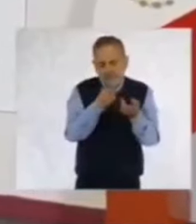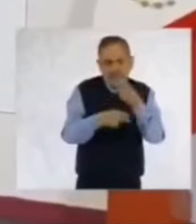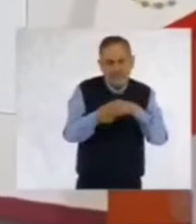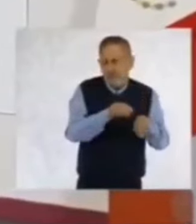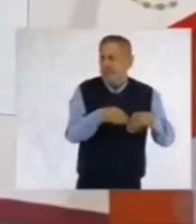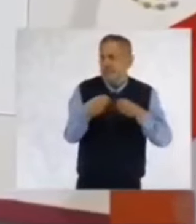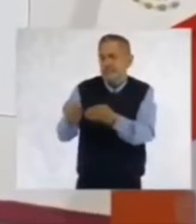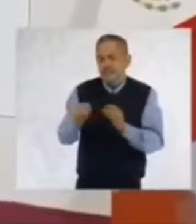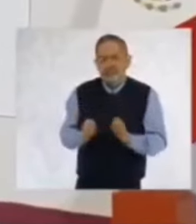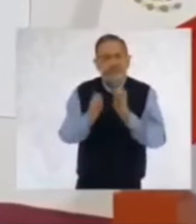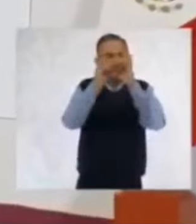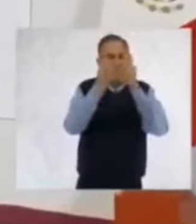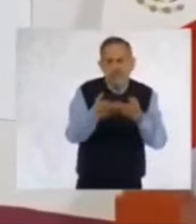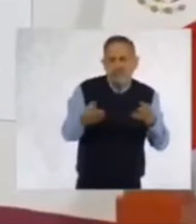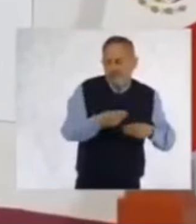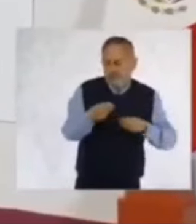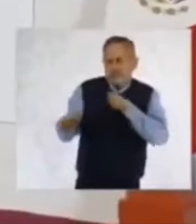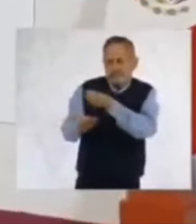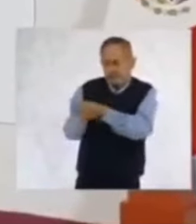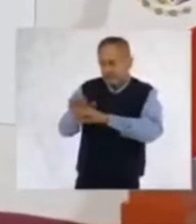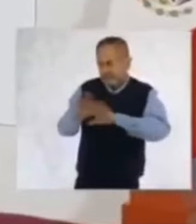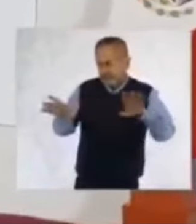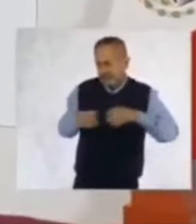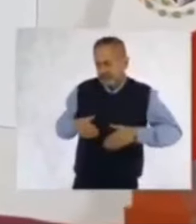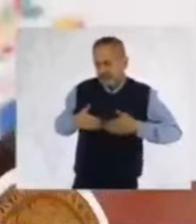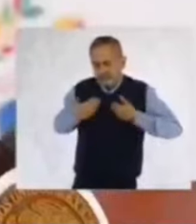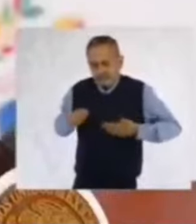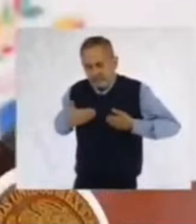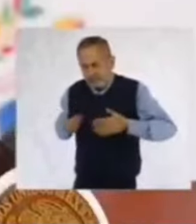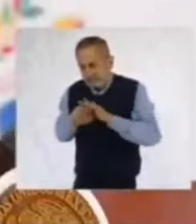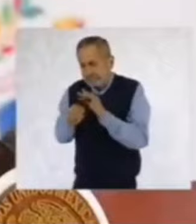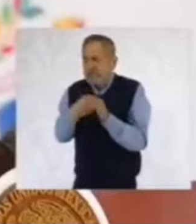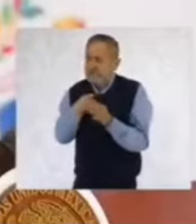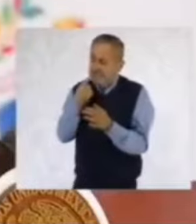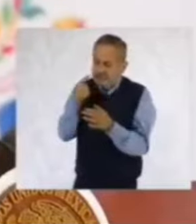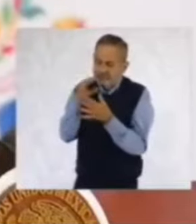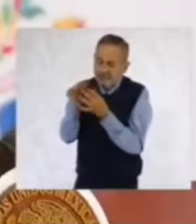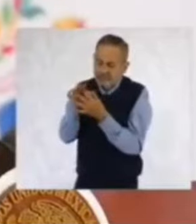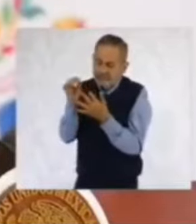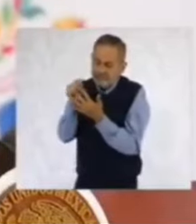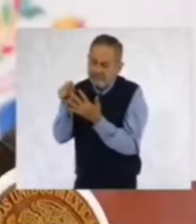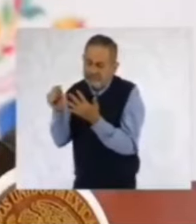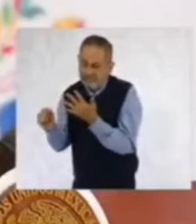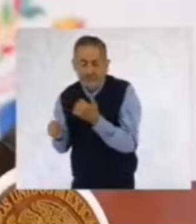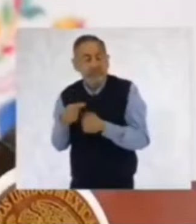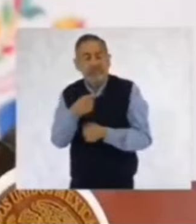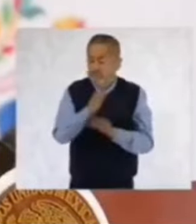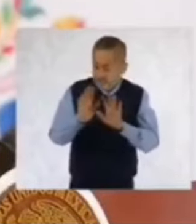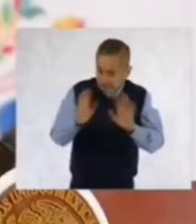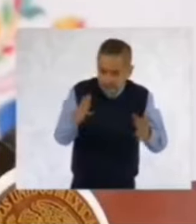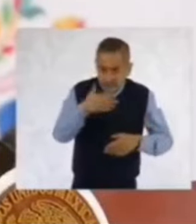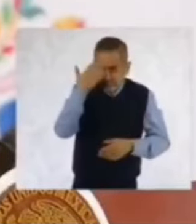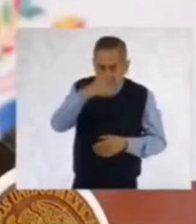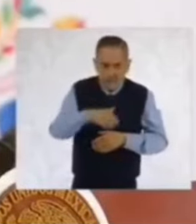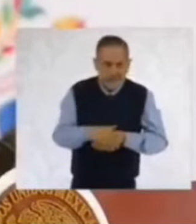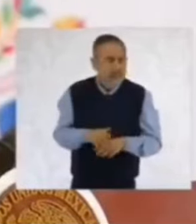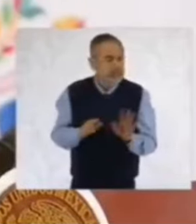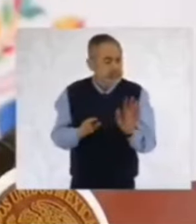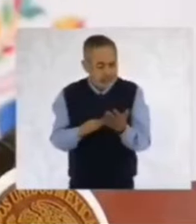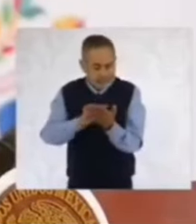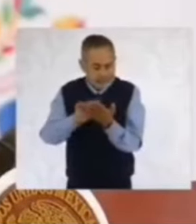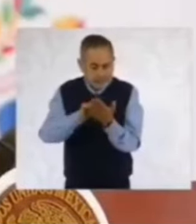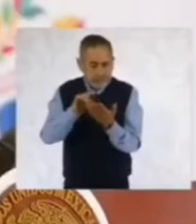eh e inclusive han dado datos de Cuál era el modus operandi entonces pues